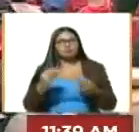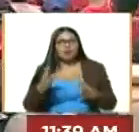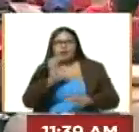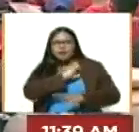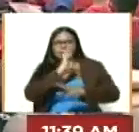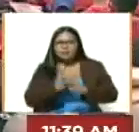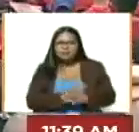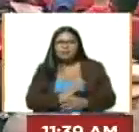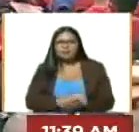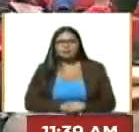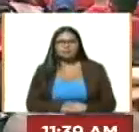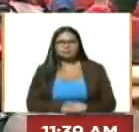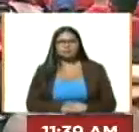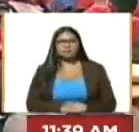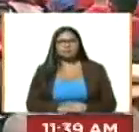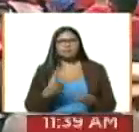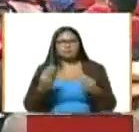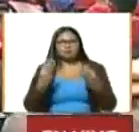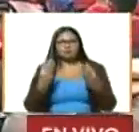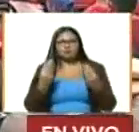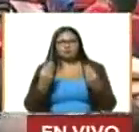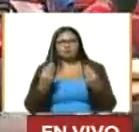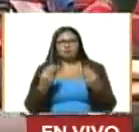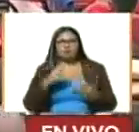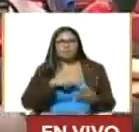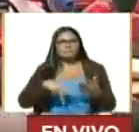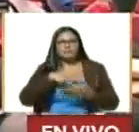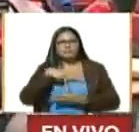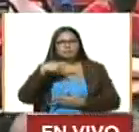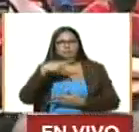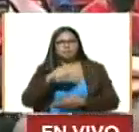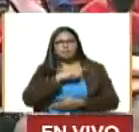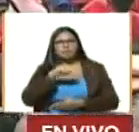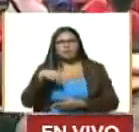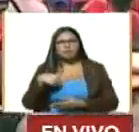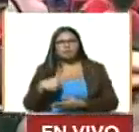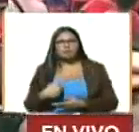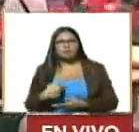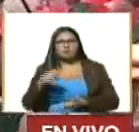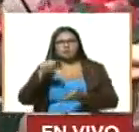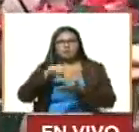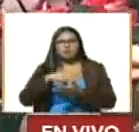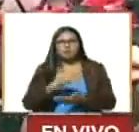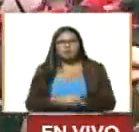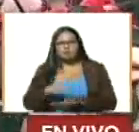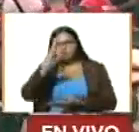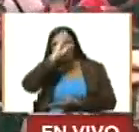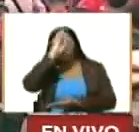energía y con mucha pasión a nuestro capitán